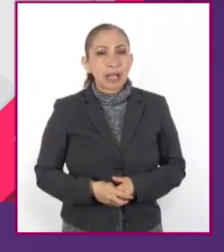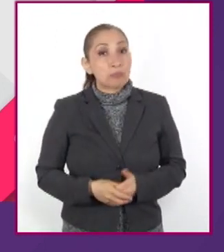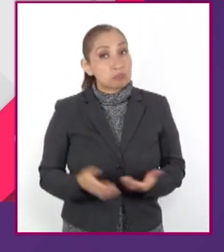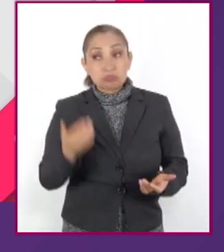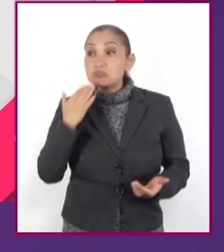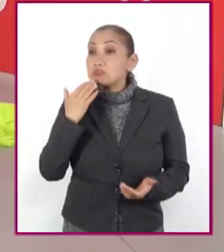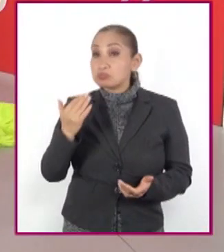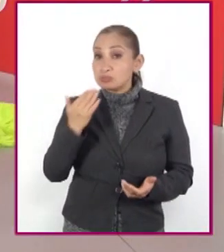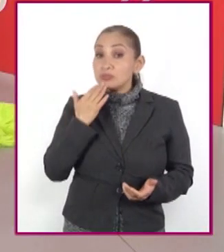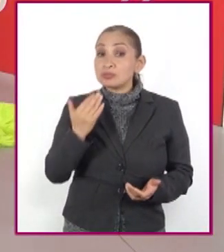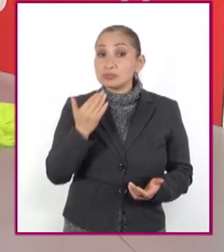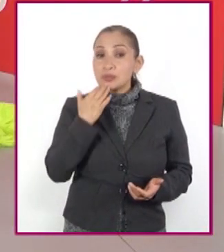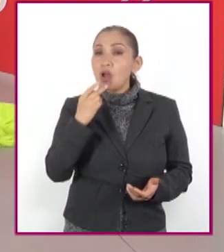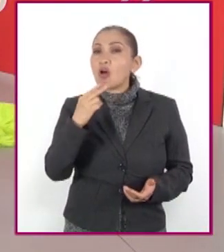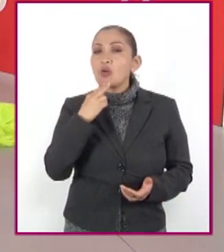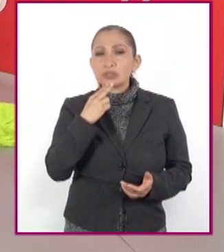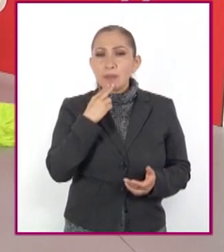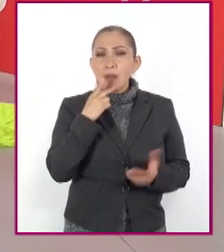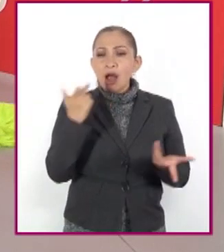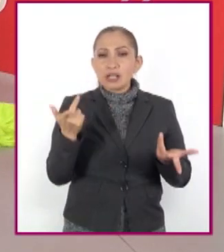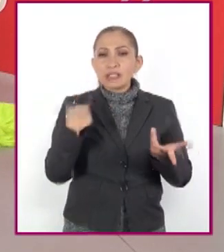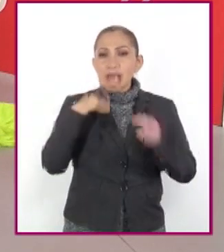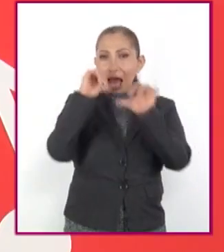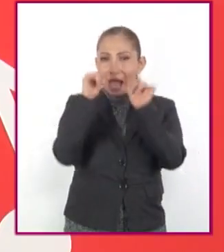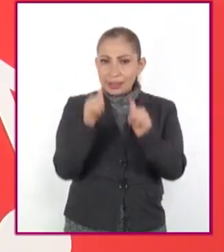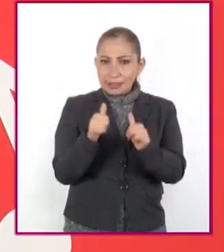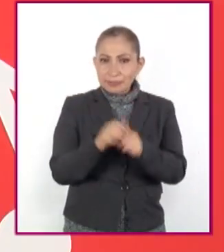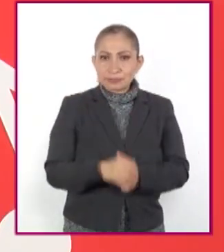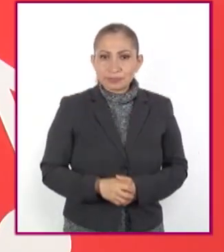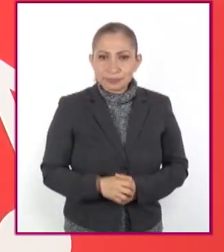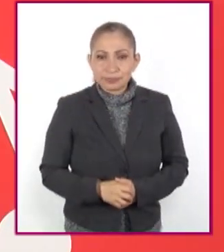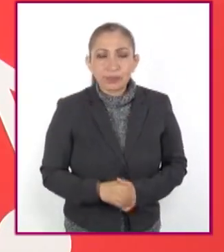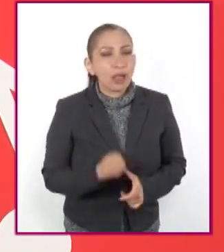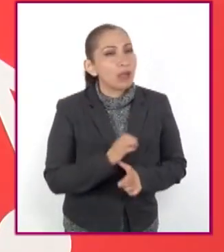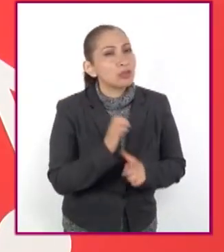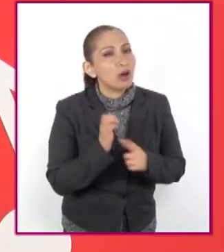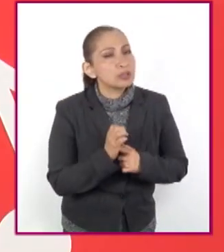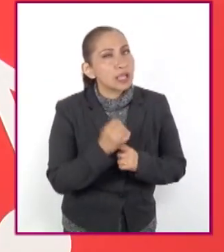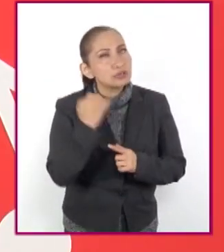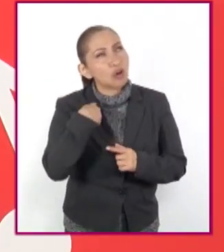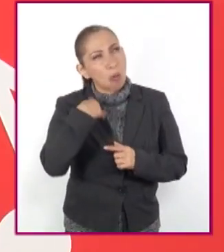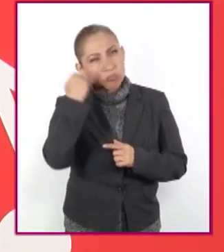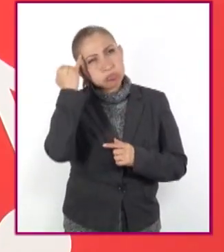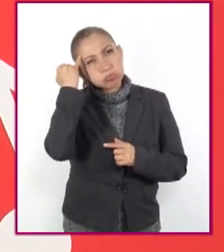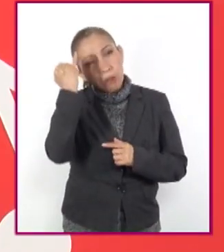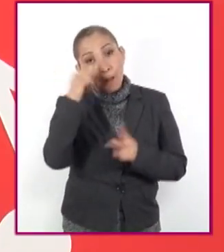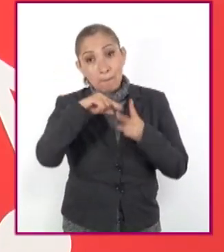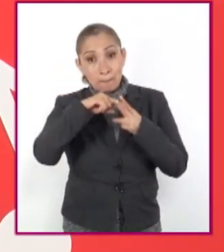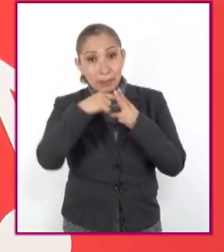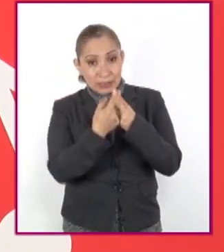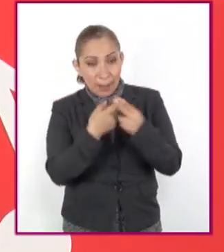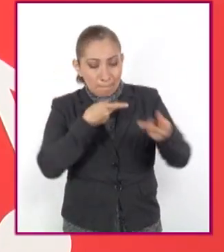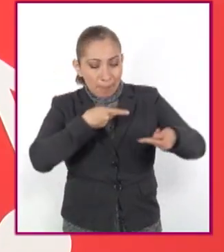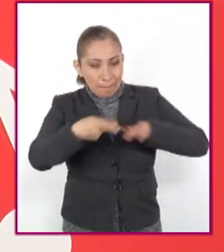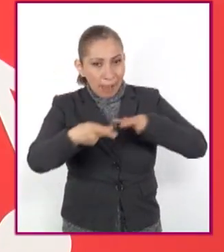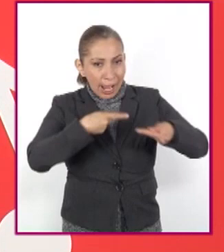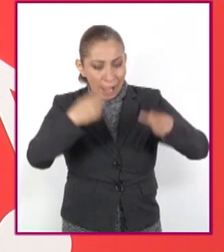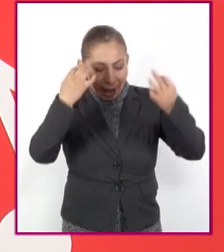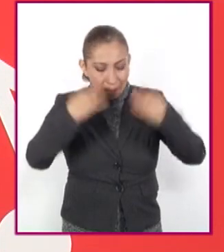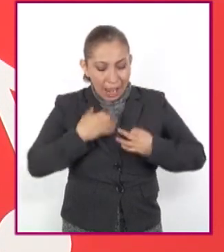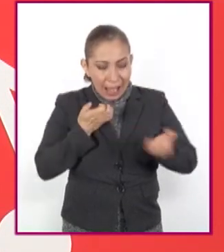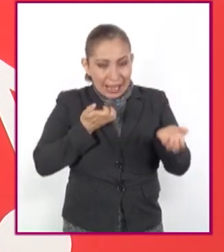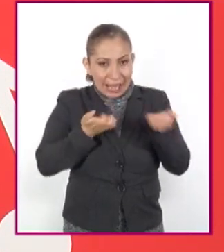Muy bien, usemos los elementos de las artes. Entonces se me ocurre algo, Comencemos preparándonos para